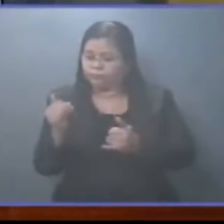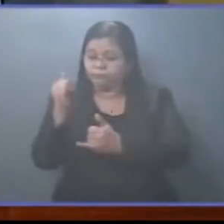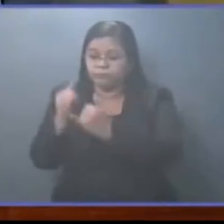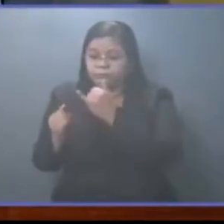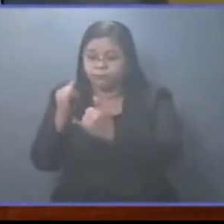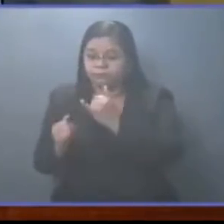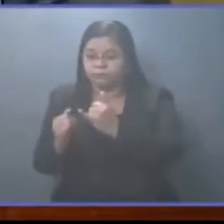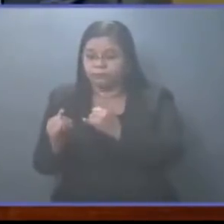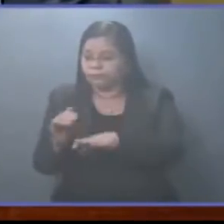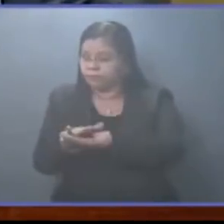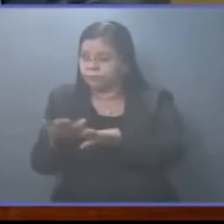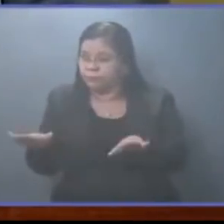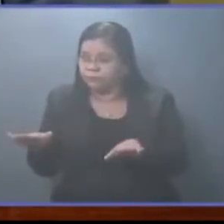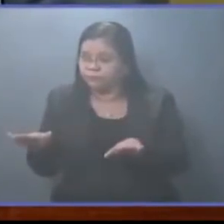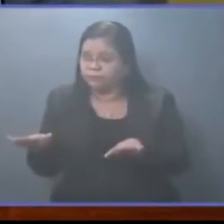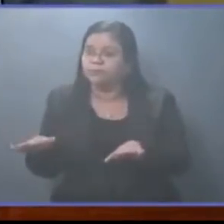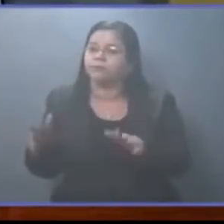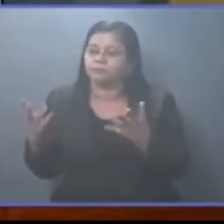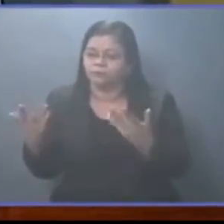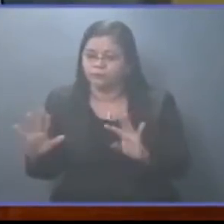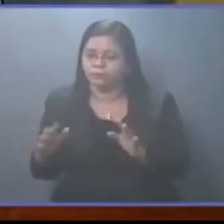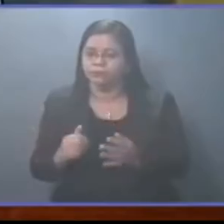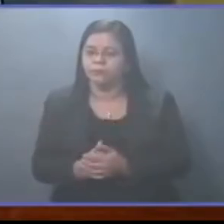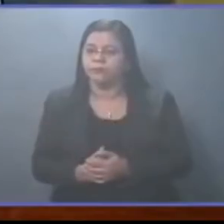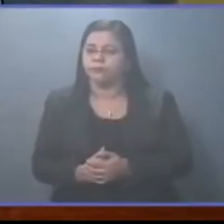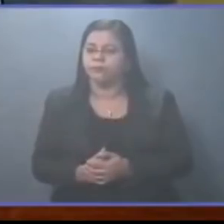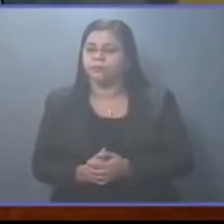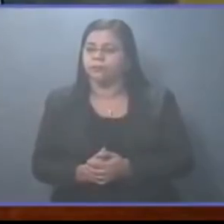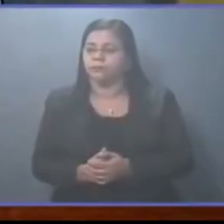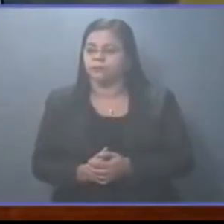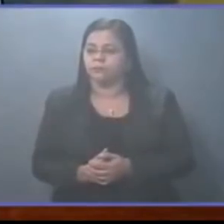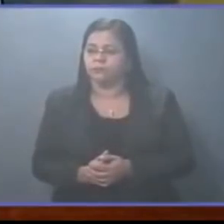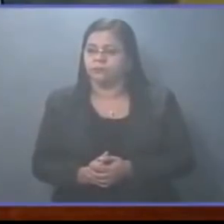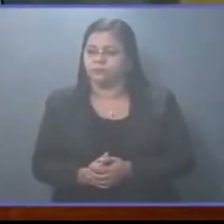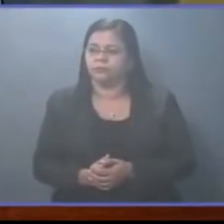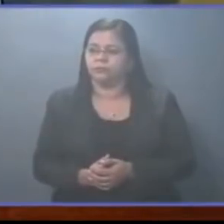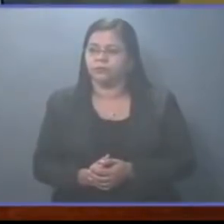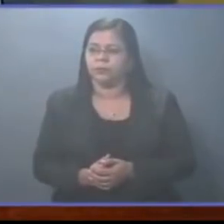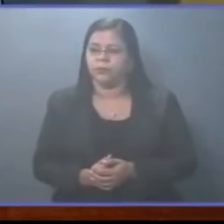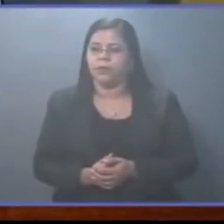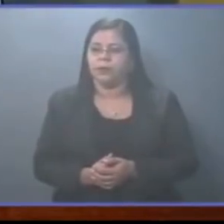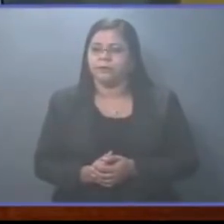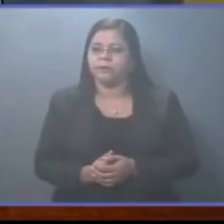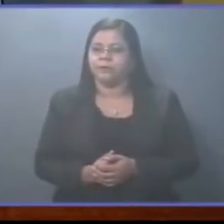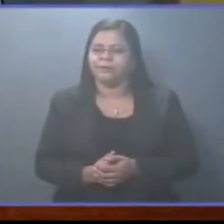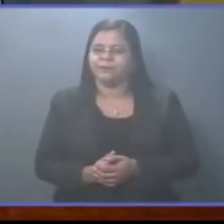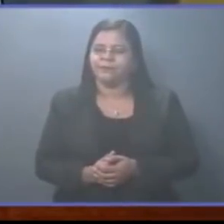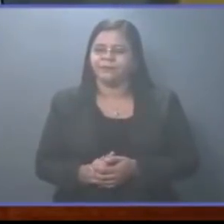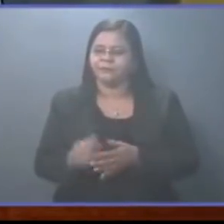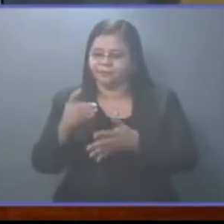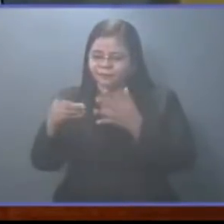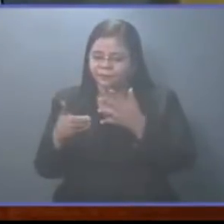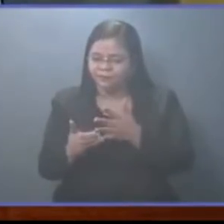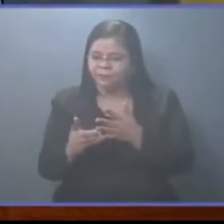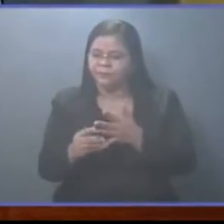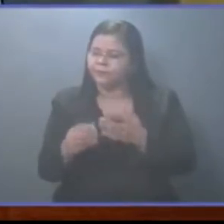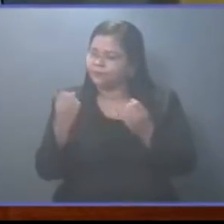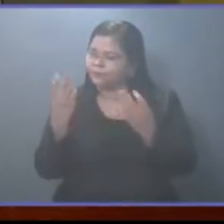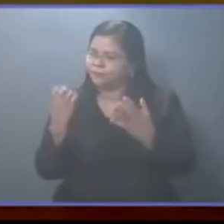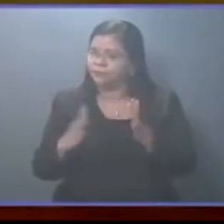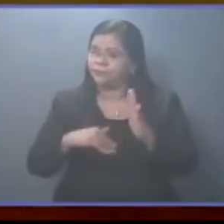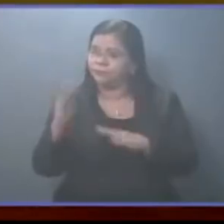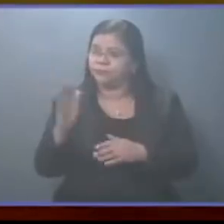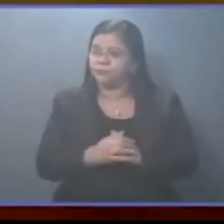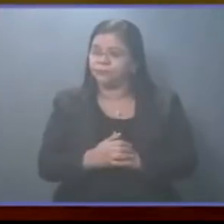cosas terminan en nombre de lo tanto podemos una buena cantidad de decretos ha